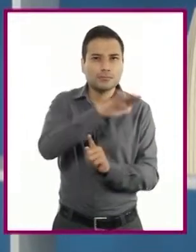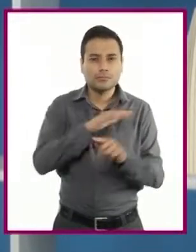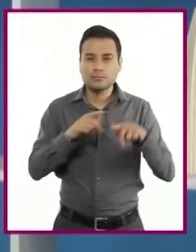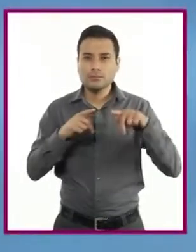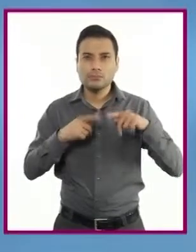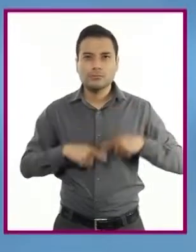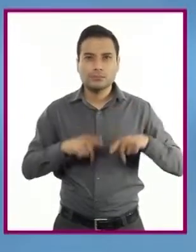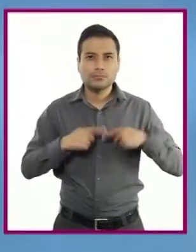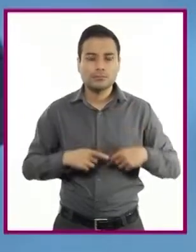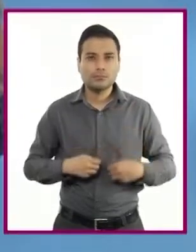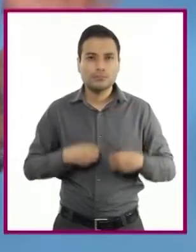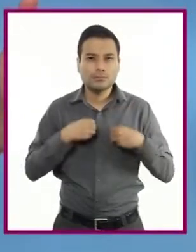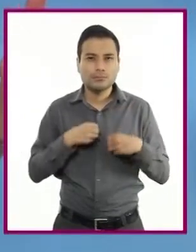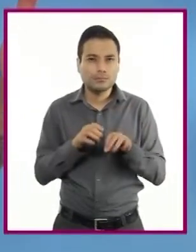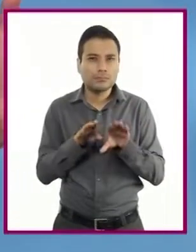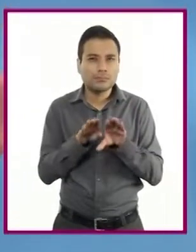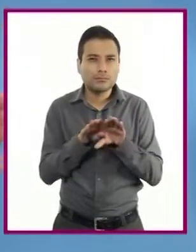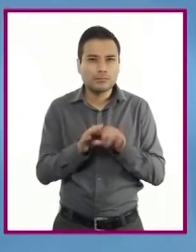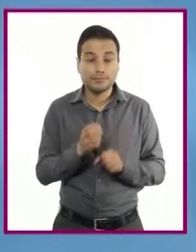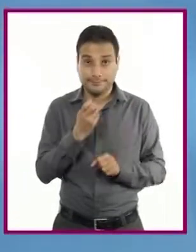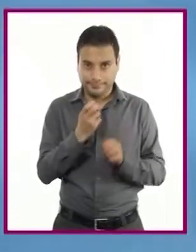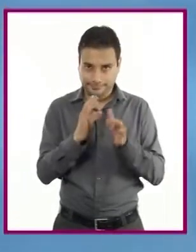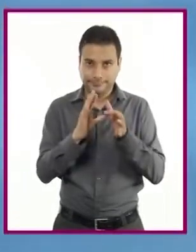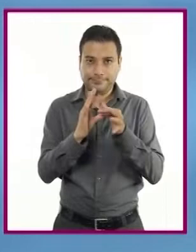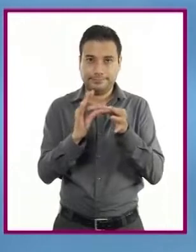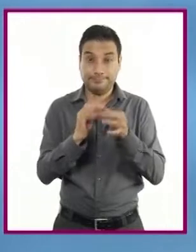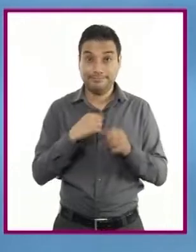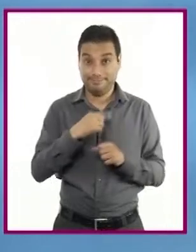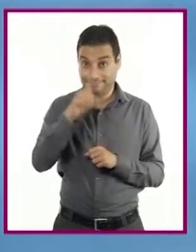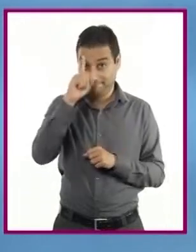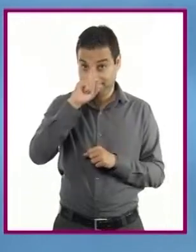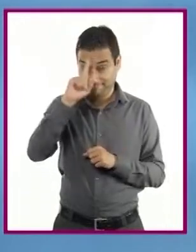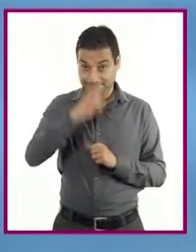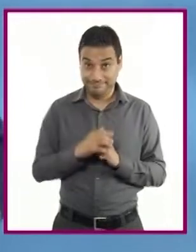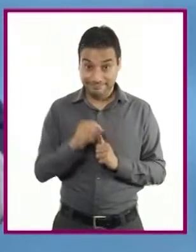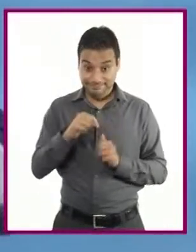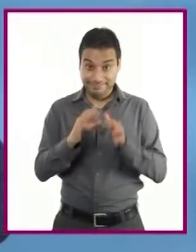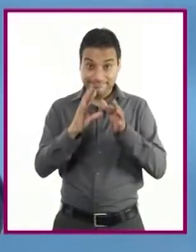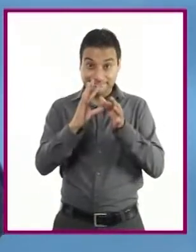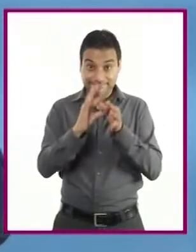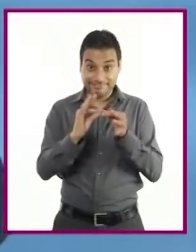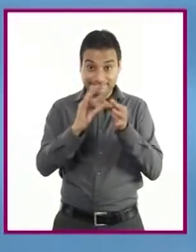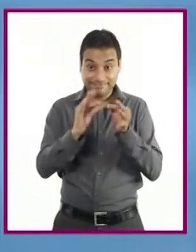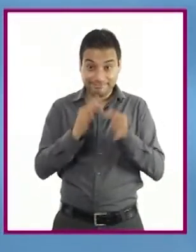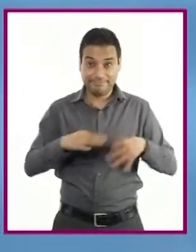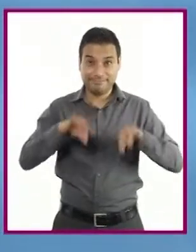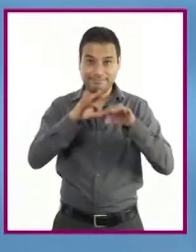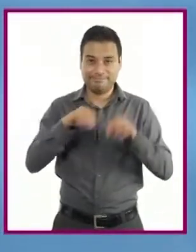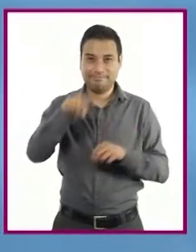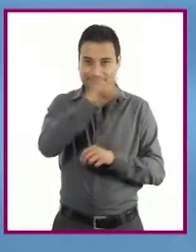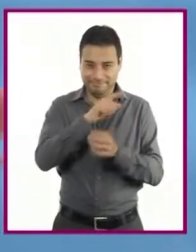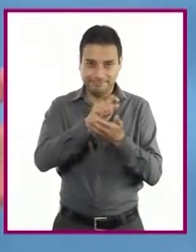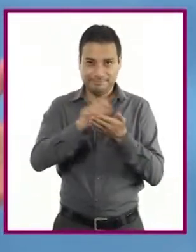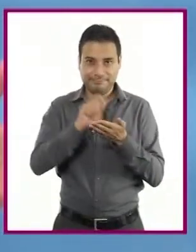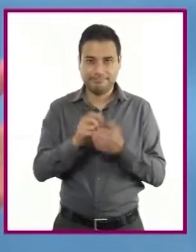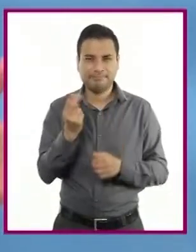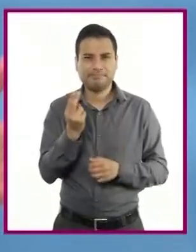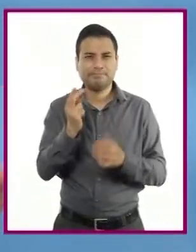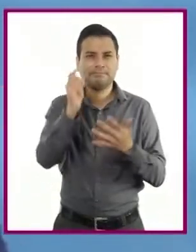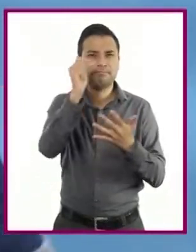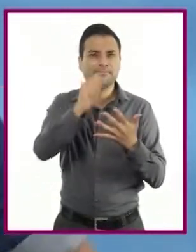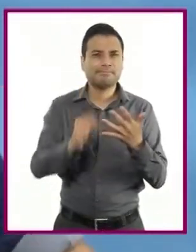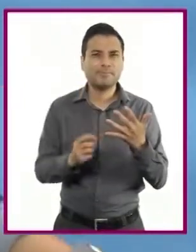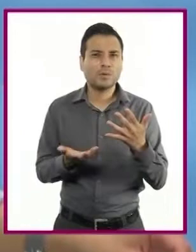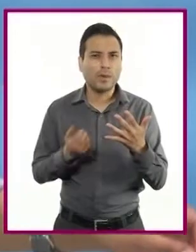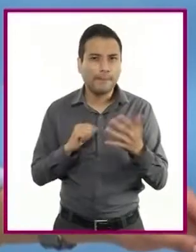humano. Les recomendamos tomar nota de lo más importante. Los materiales que vamos a utilizar para esta